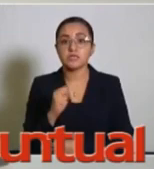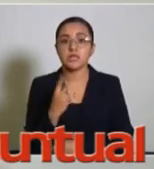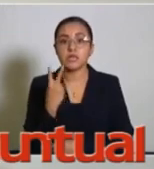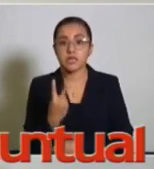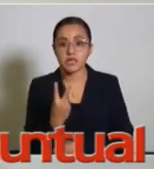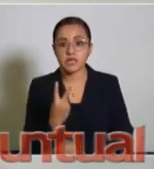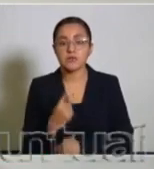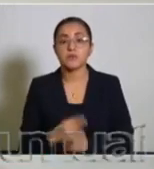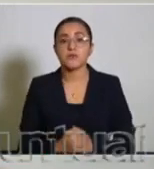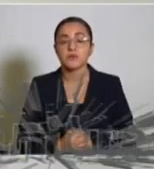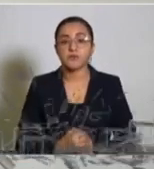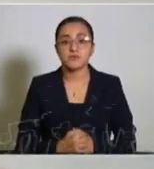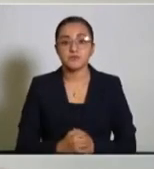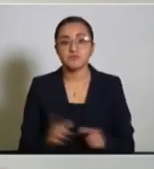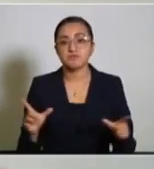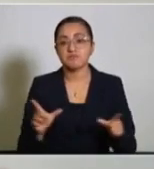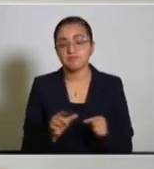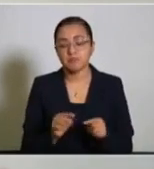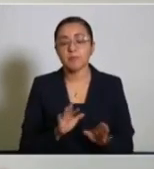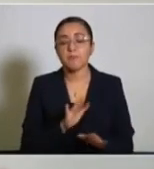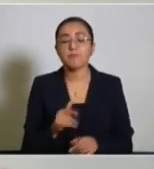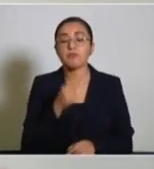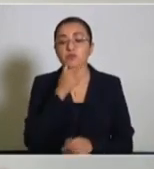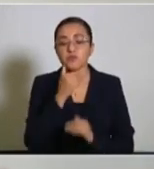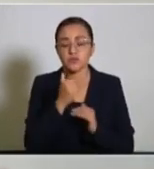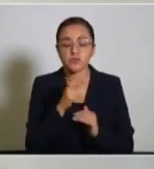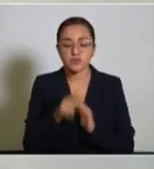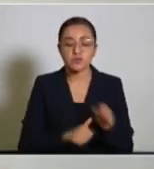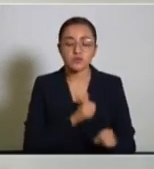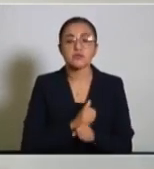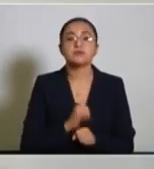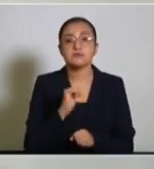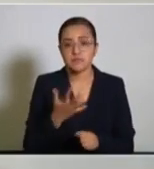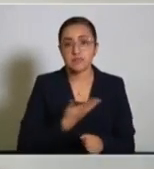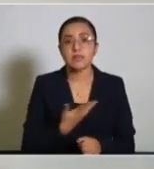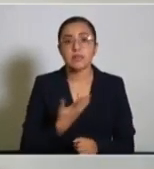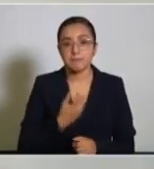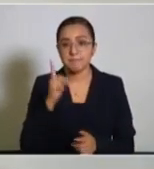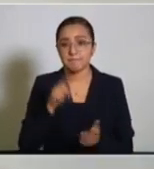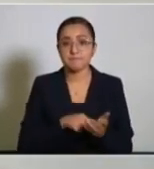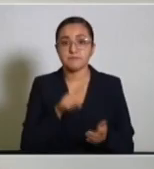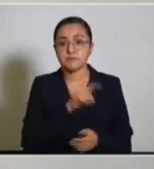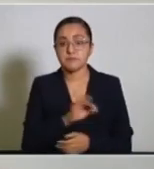3.462. Es cuanto en casos menores de 18 años, sí tenemos